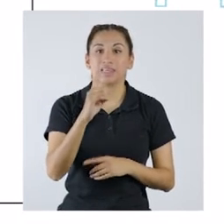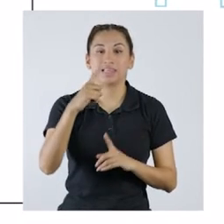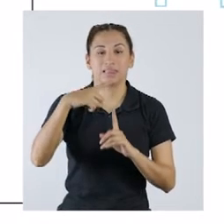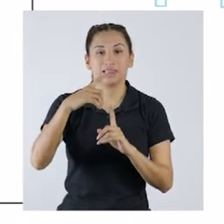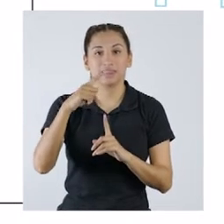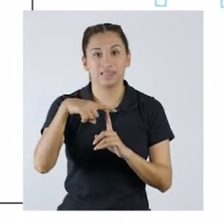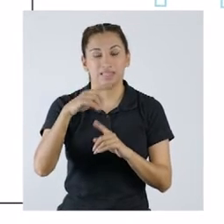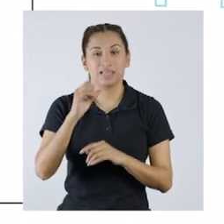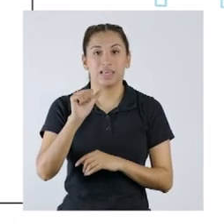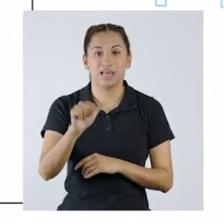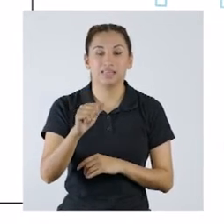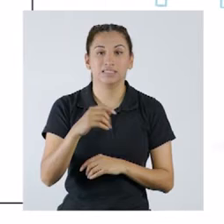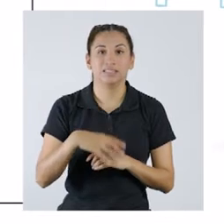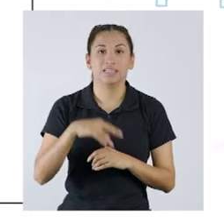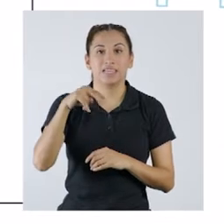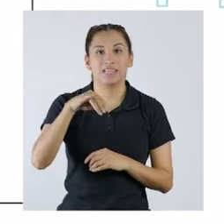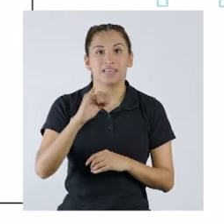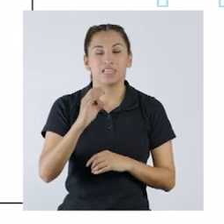NADPH,